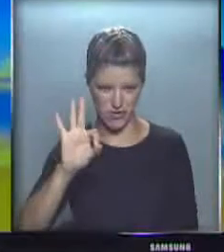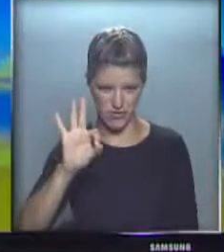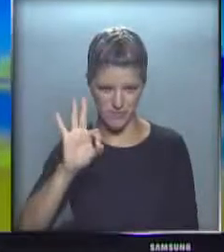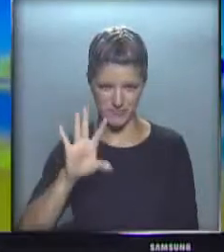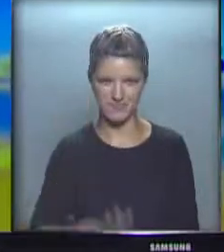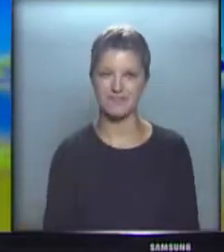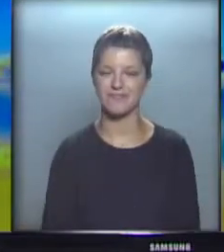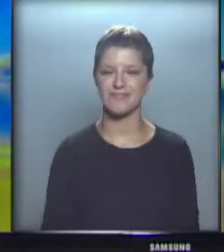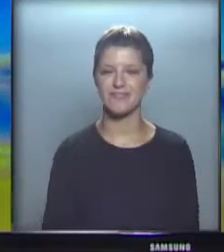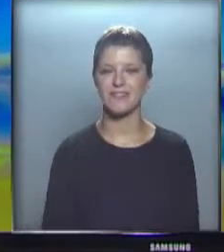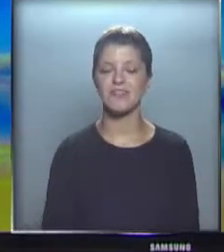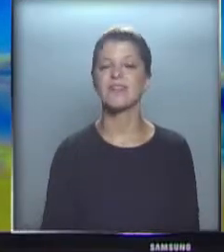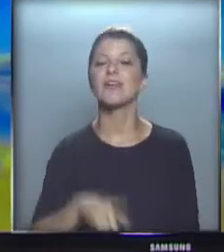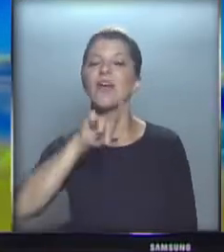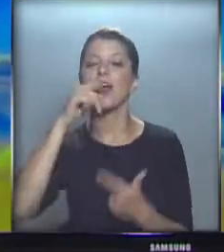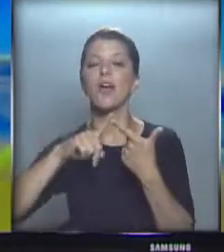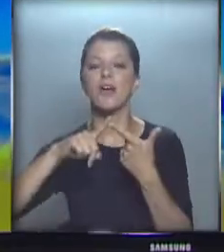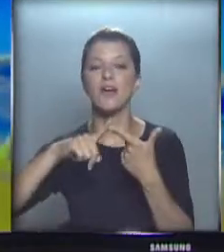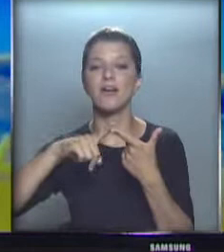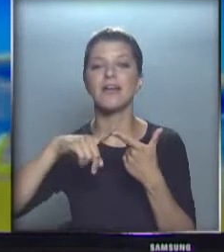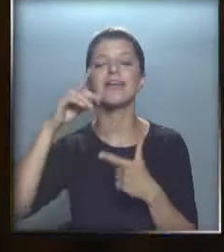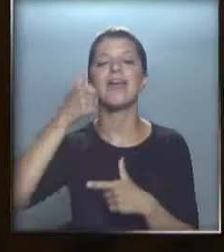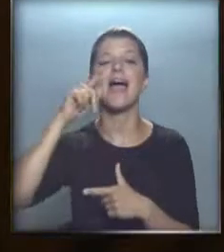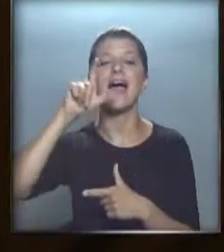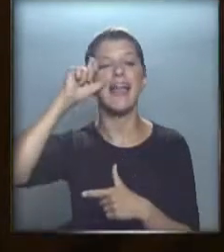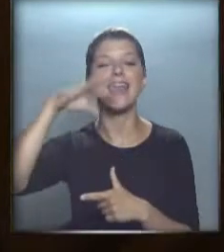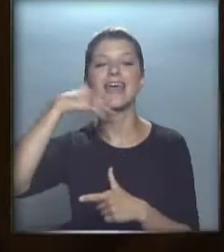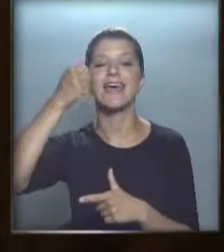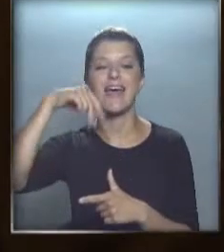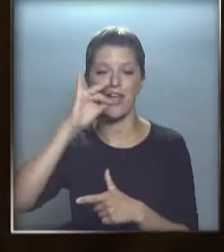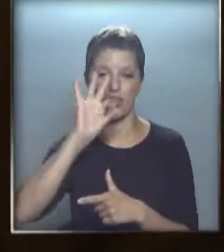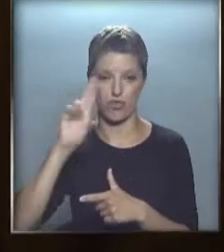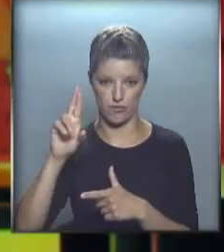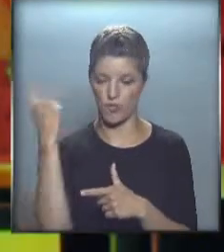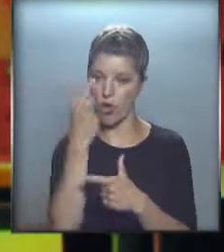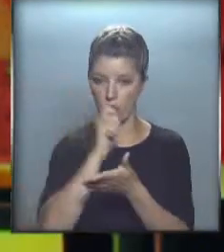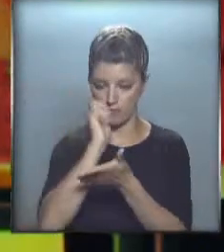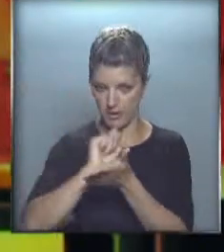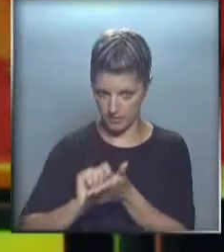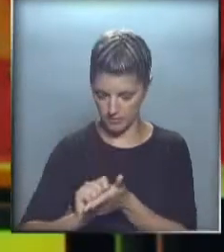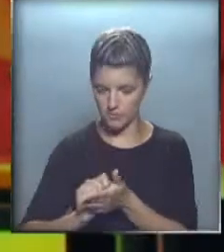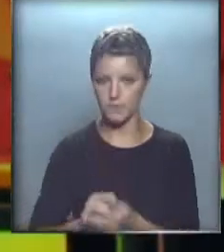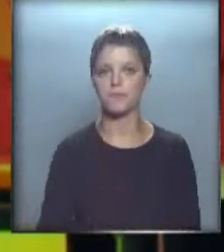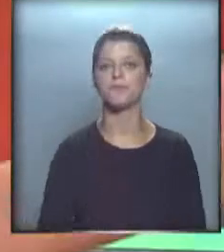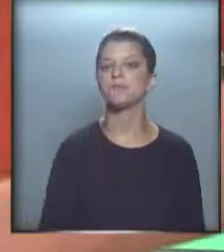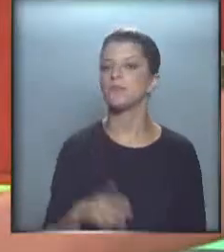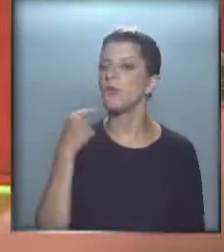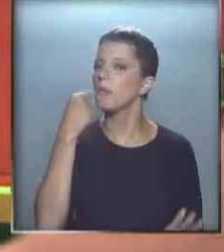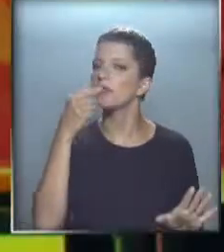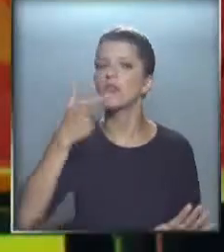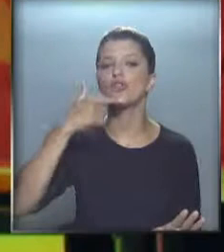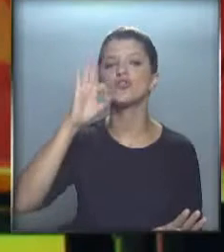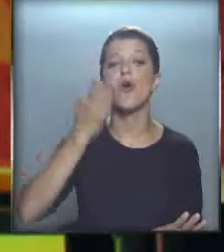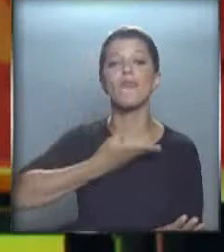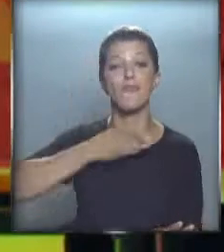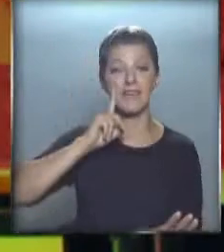Perdón, perdón. Ricardo Morteo y Alejandro Villalobos. Okay. Yo le quiero preguntar a Sofi, digo, en un momento en el que parece que está todo muy polarizado,